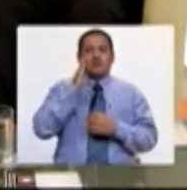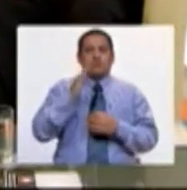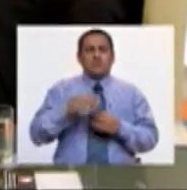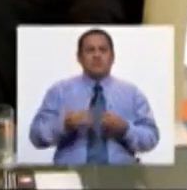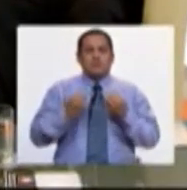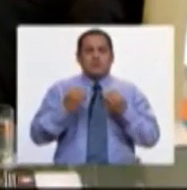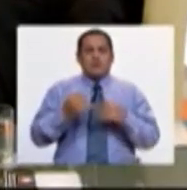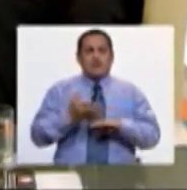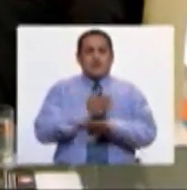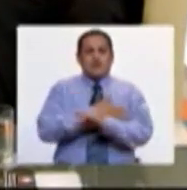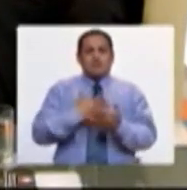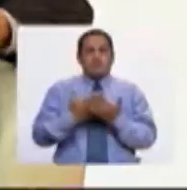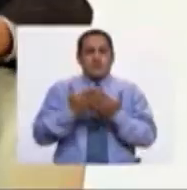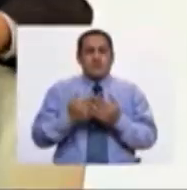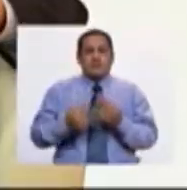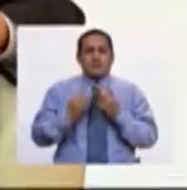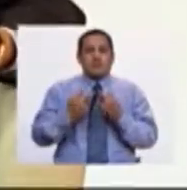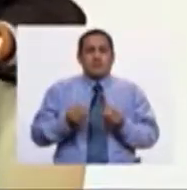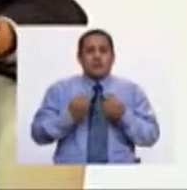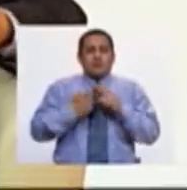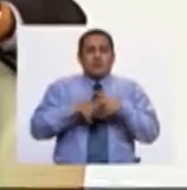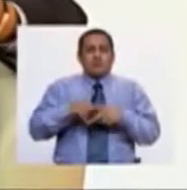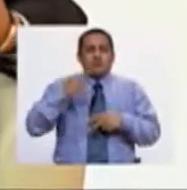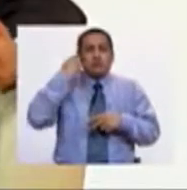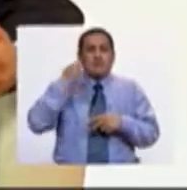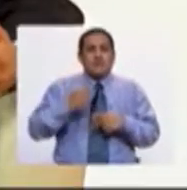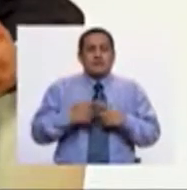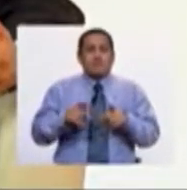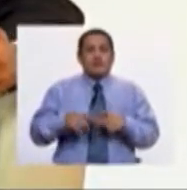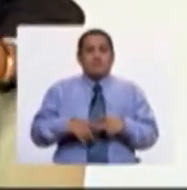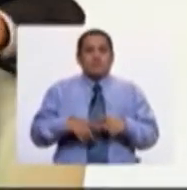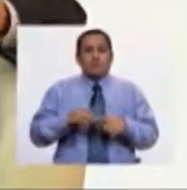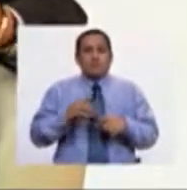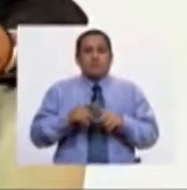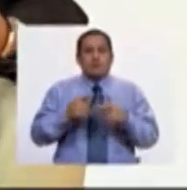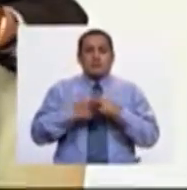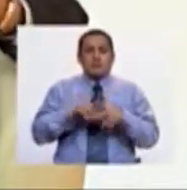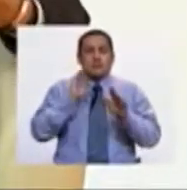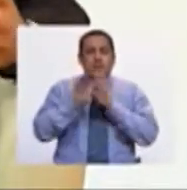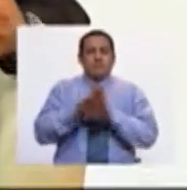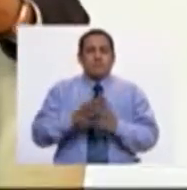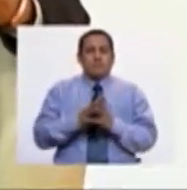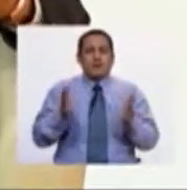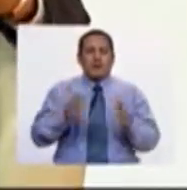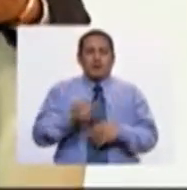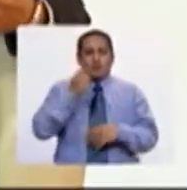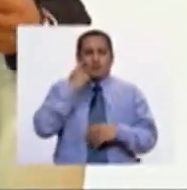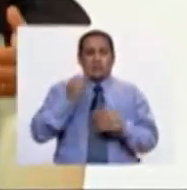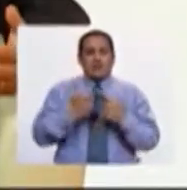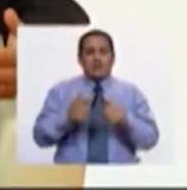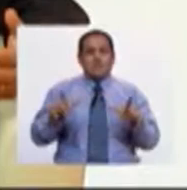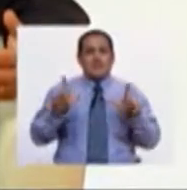eliminó? Lo eliminó sencillamente porque partía de un supuesto distinto, porque partía de un mayor reconocimiento